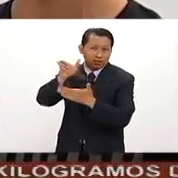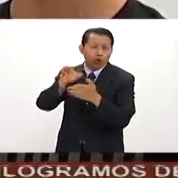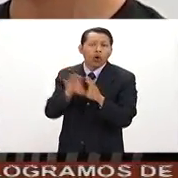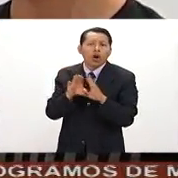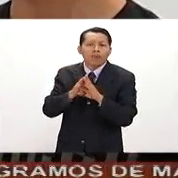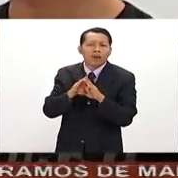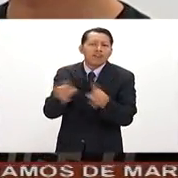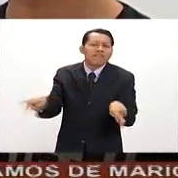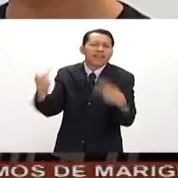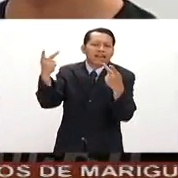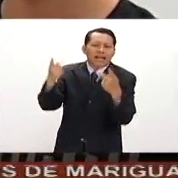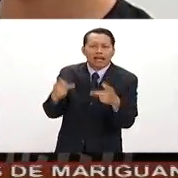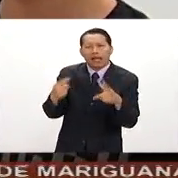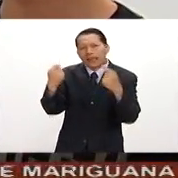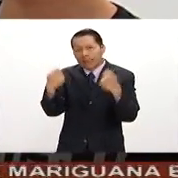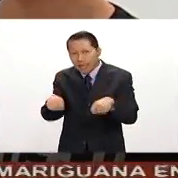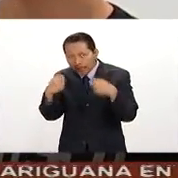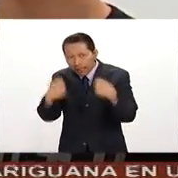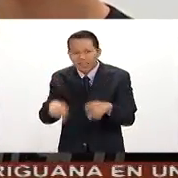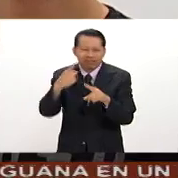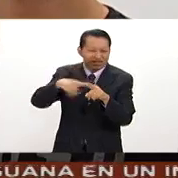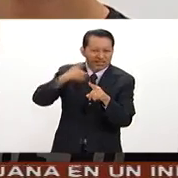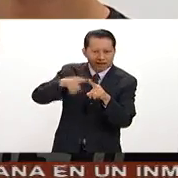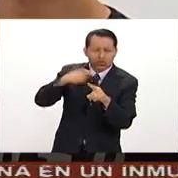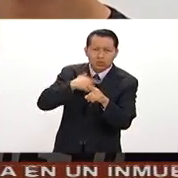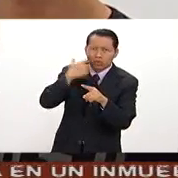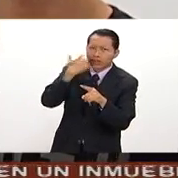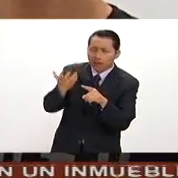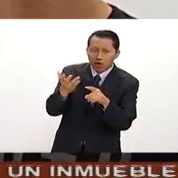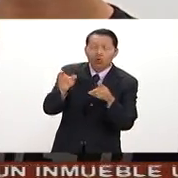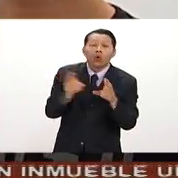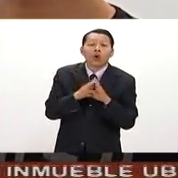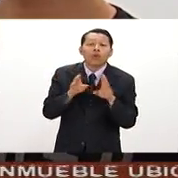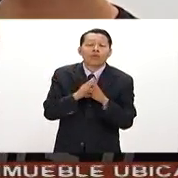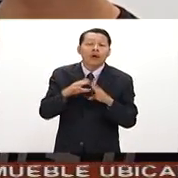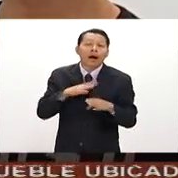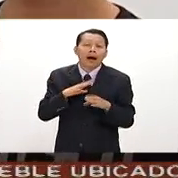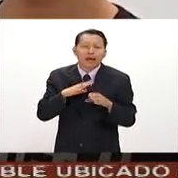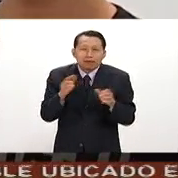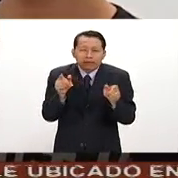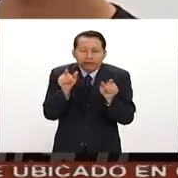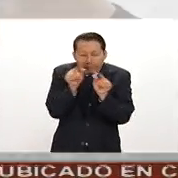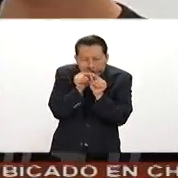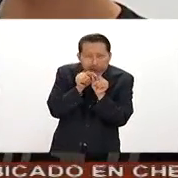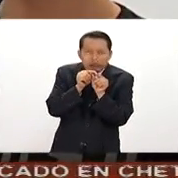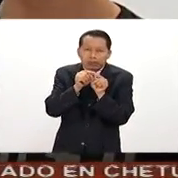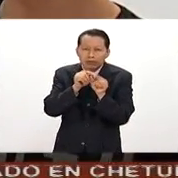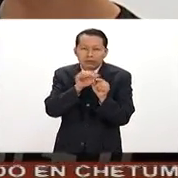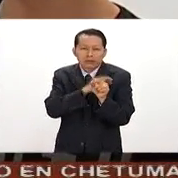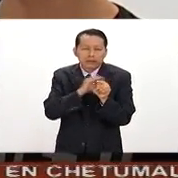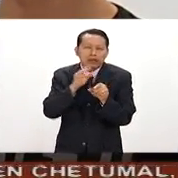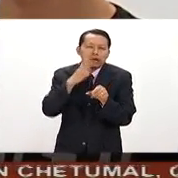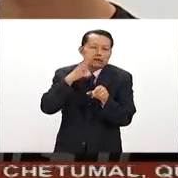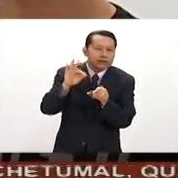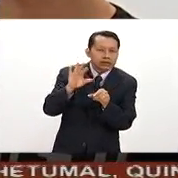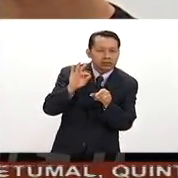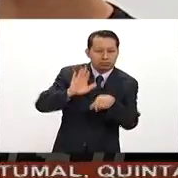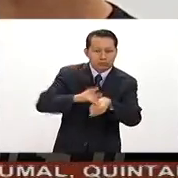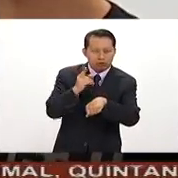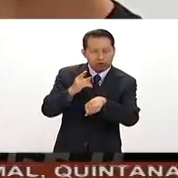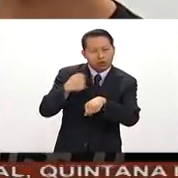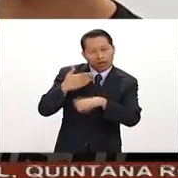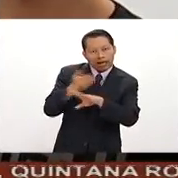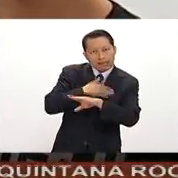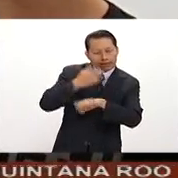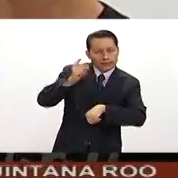a tiendas, a hoteles y todo eso, yo tengo que hacer piezas muy pequeñas, muy simples. Iba con una idea de vender, ahora voy con la